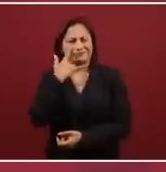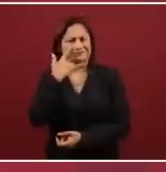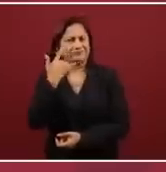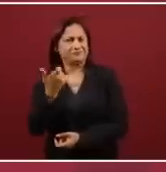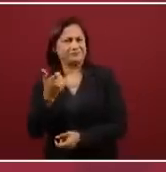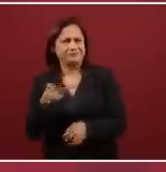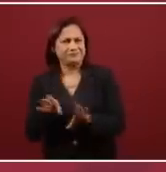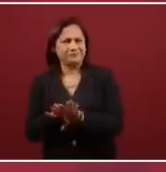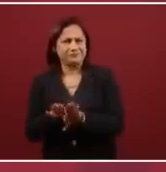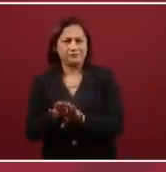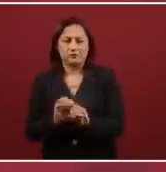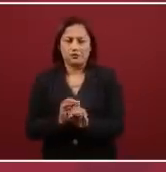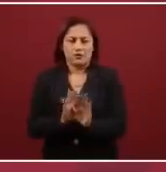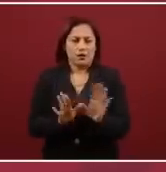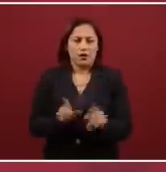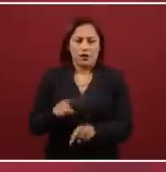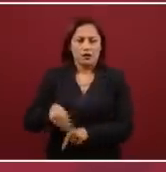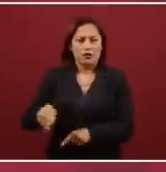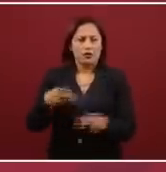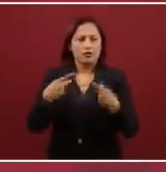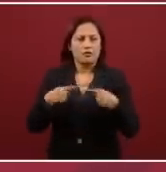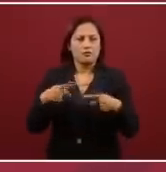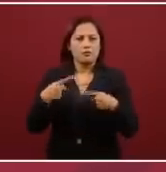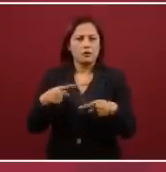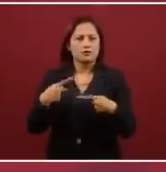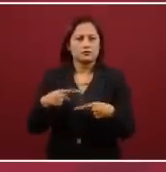acostumbrada a ganar